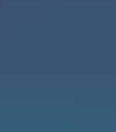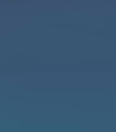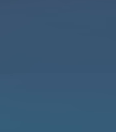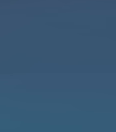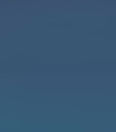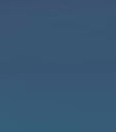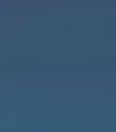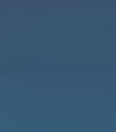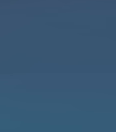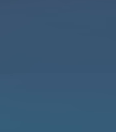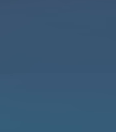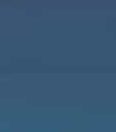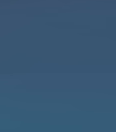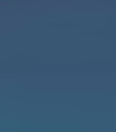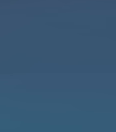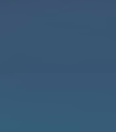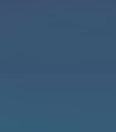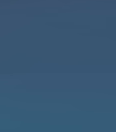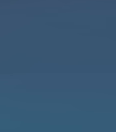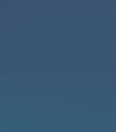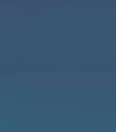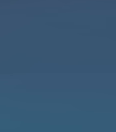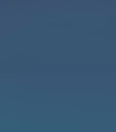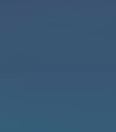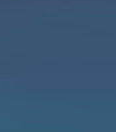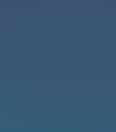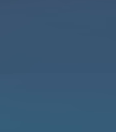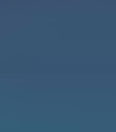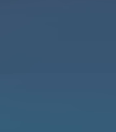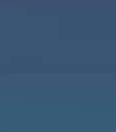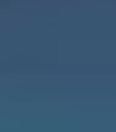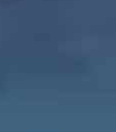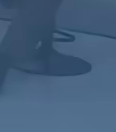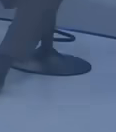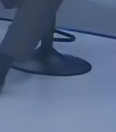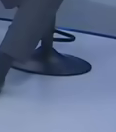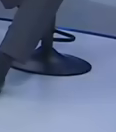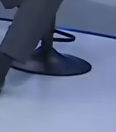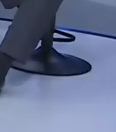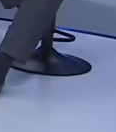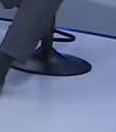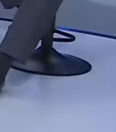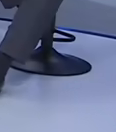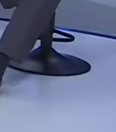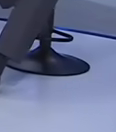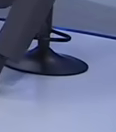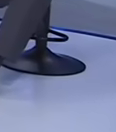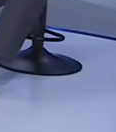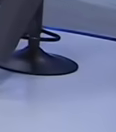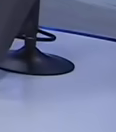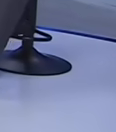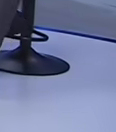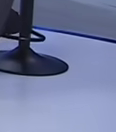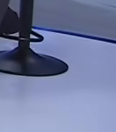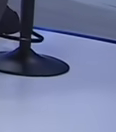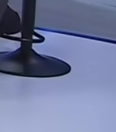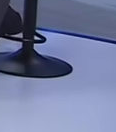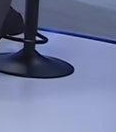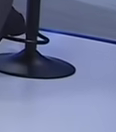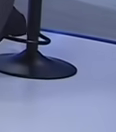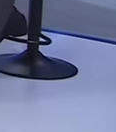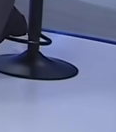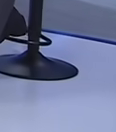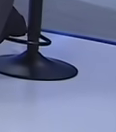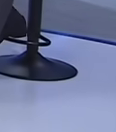en el lugar. Así que piden la limpieza general de la zona. Estamos hablando de la zona de Viernes Santo. Viernes